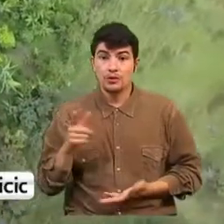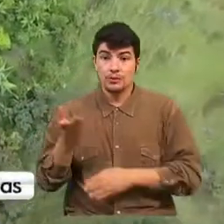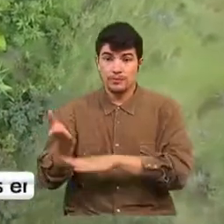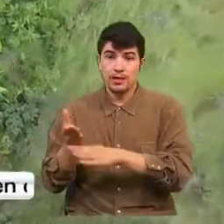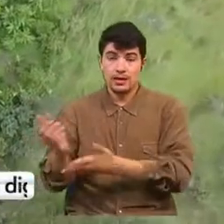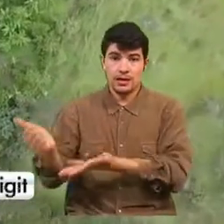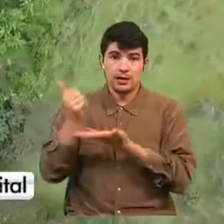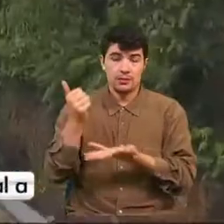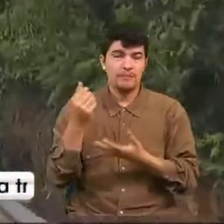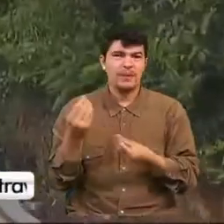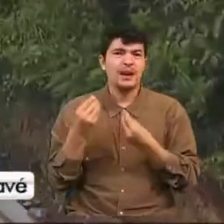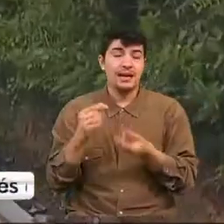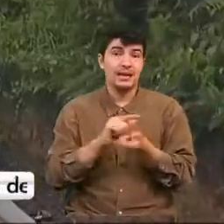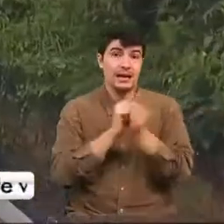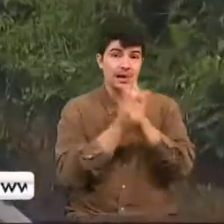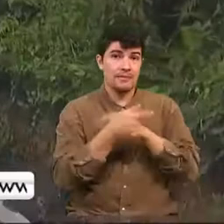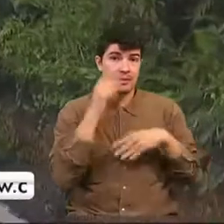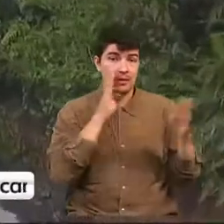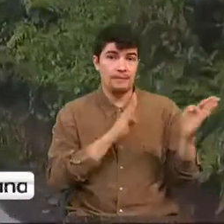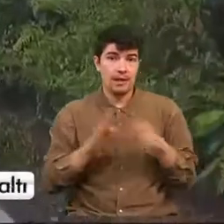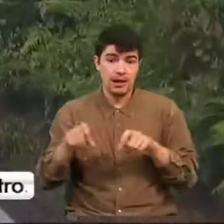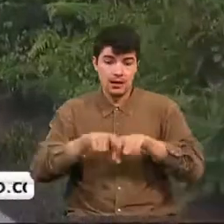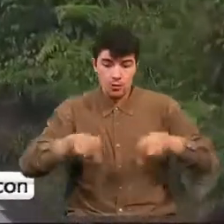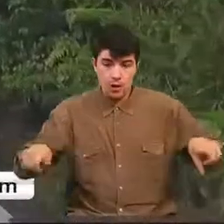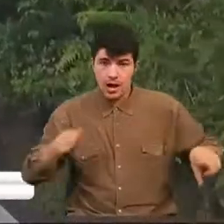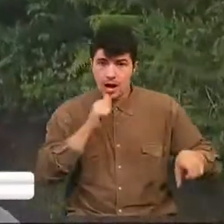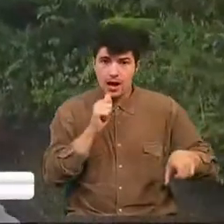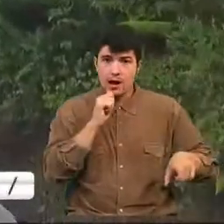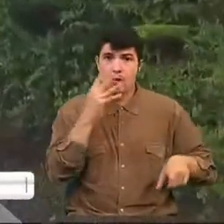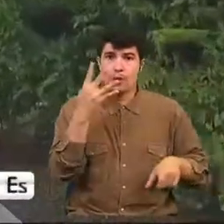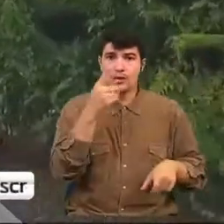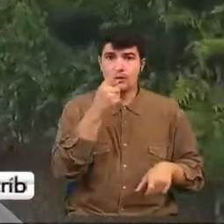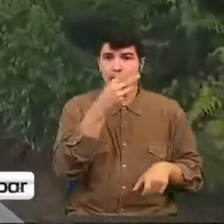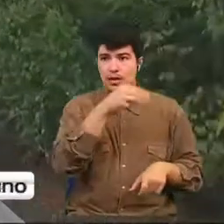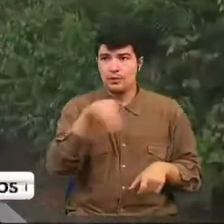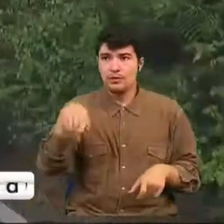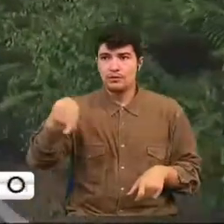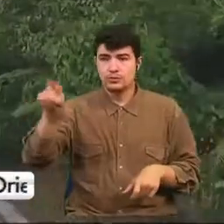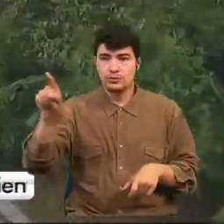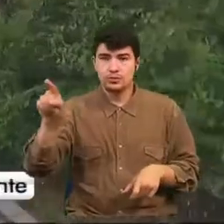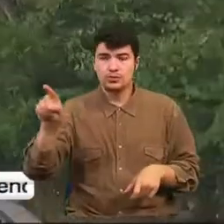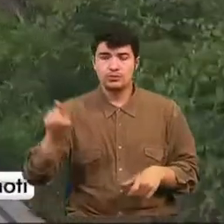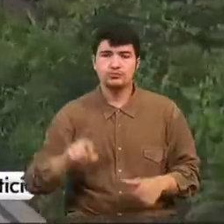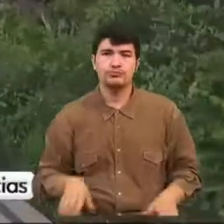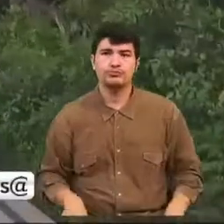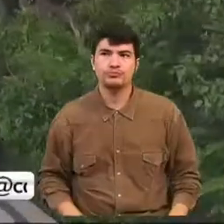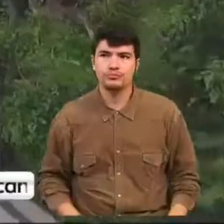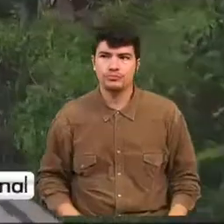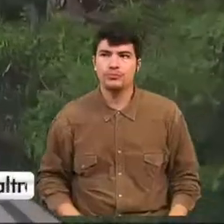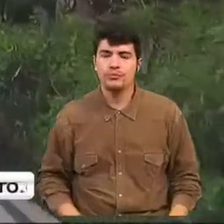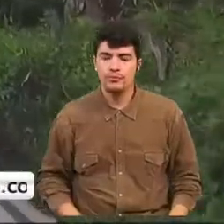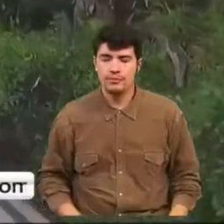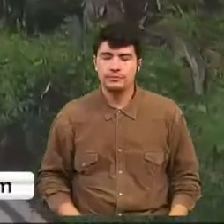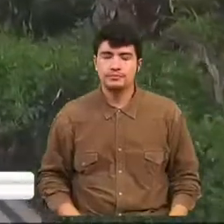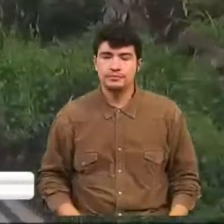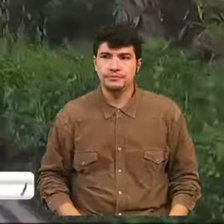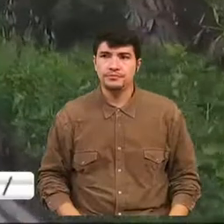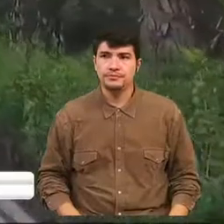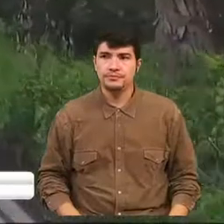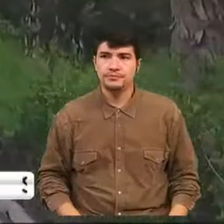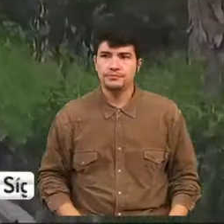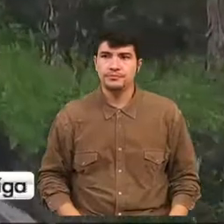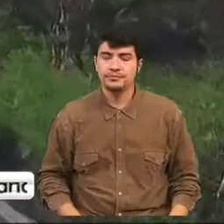para cambiar el plan maestro de alcantarillado para esos 4 kilómetros que habla nuestro alcalde, que es saliendo de Jesús